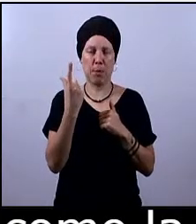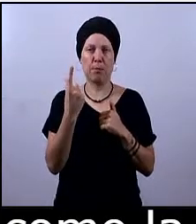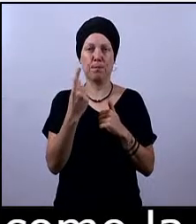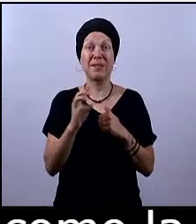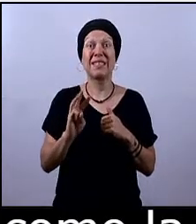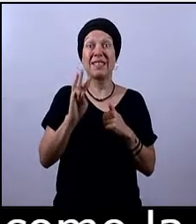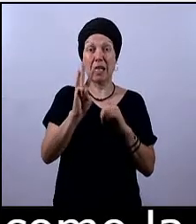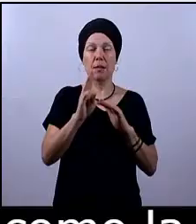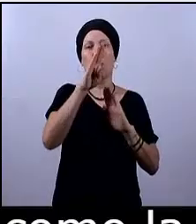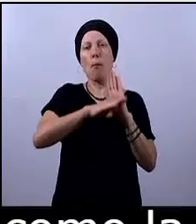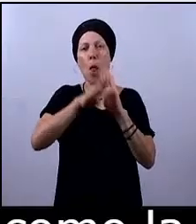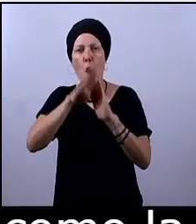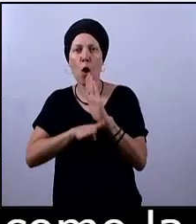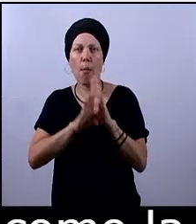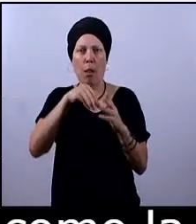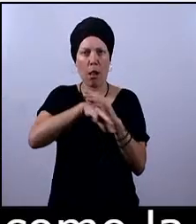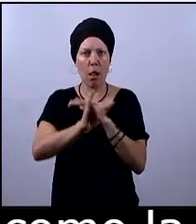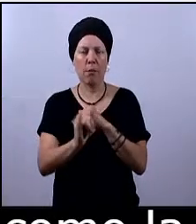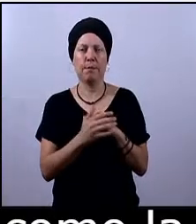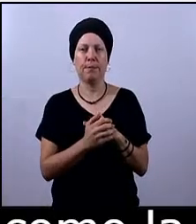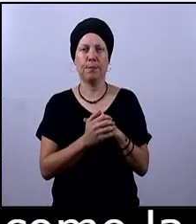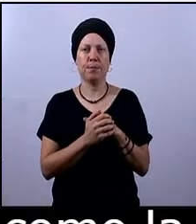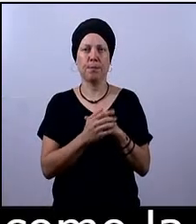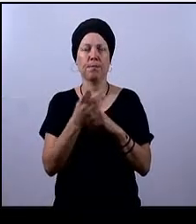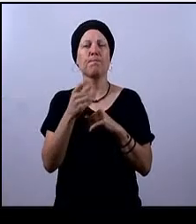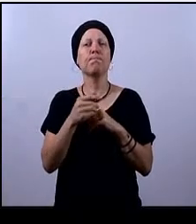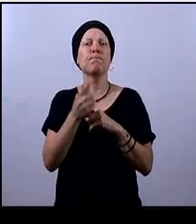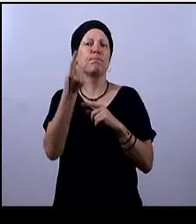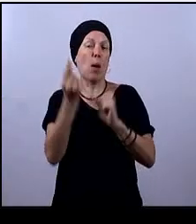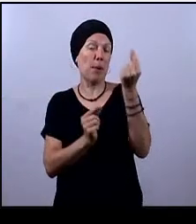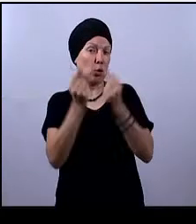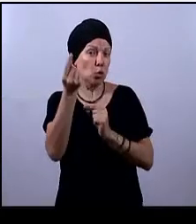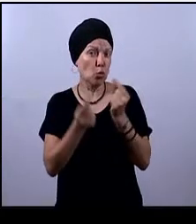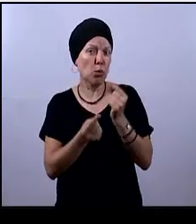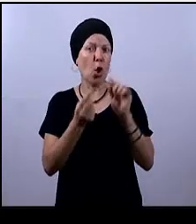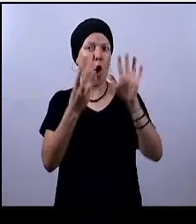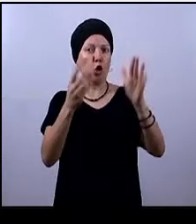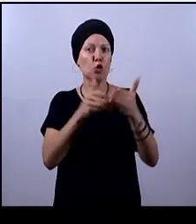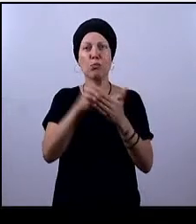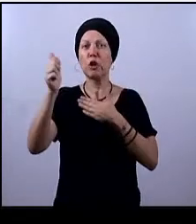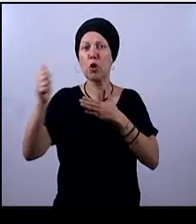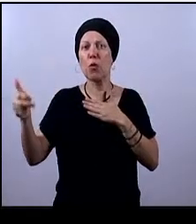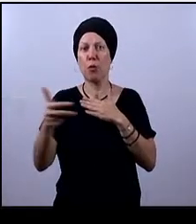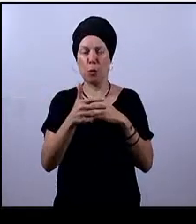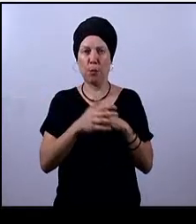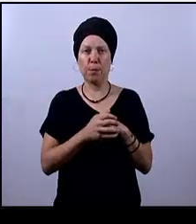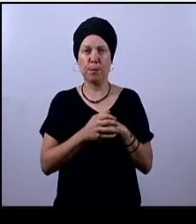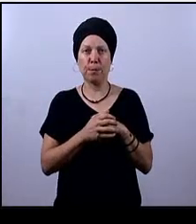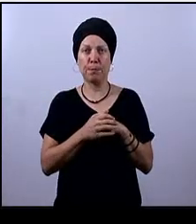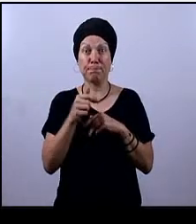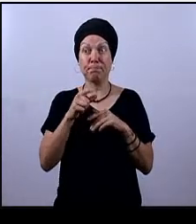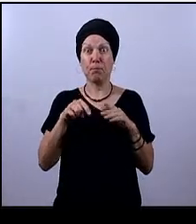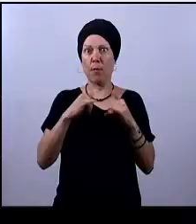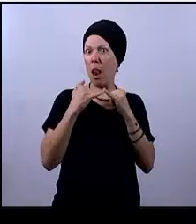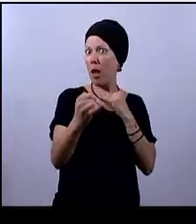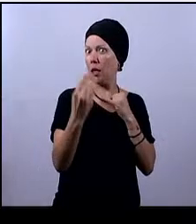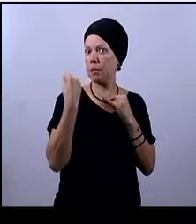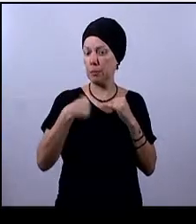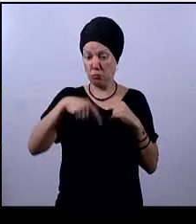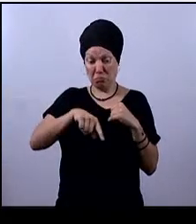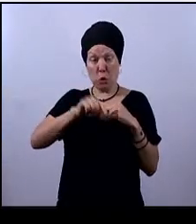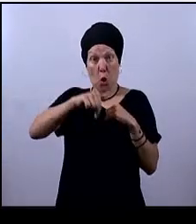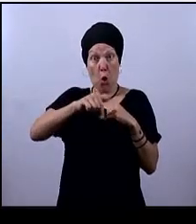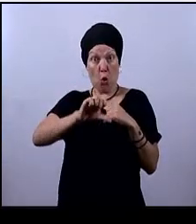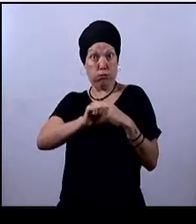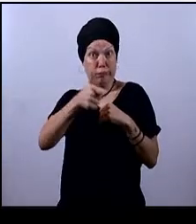3 programas que contempla. Tiene una dotación presupuestaria de 8 millones de euros y con esta línea, la que hemos aprobado